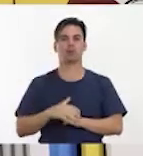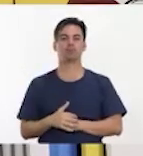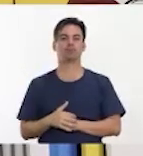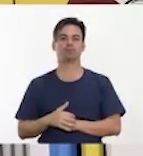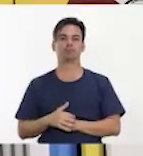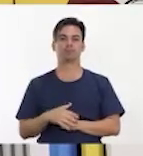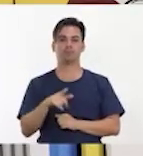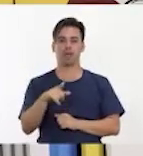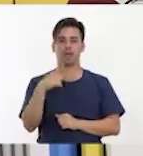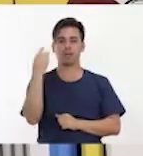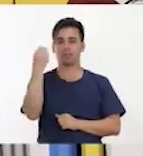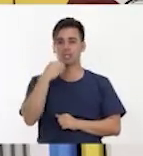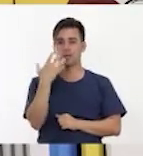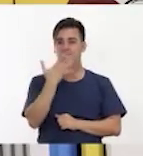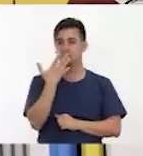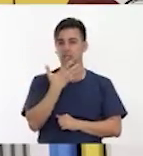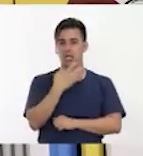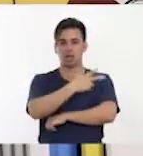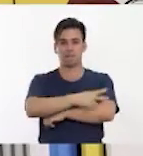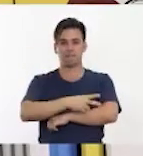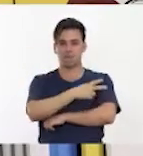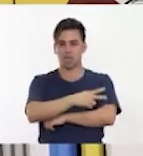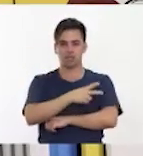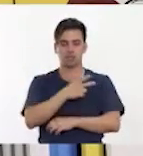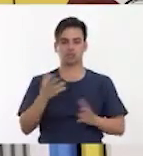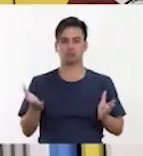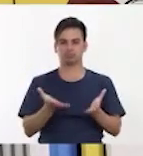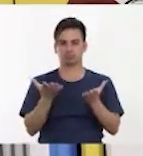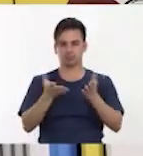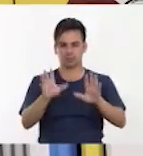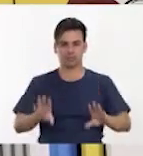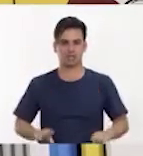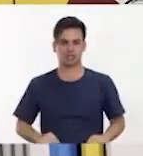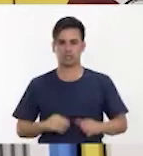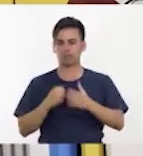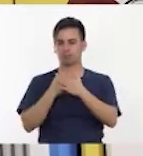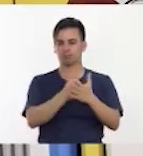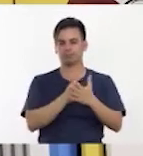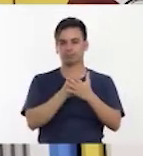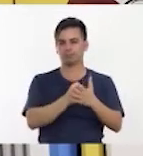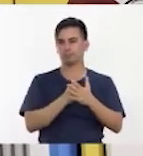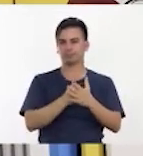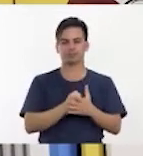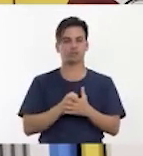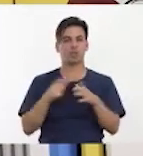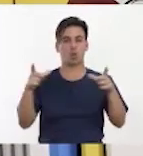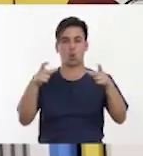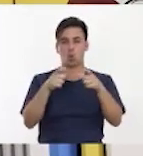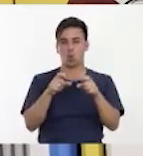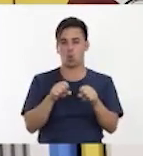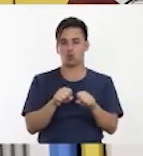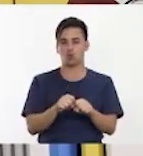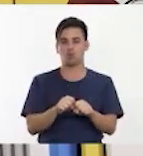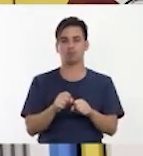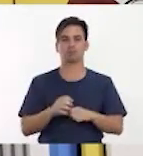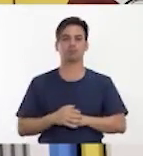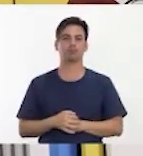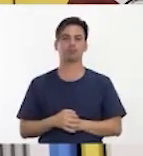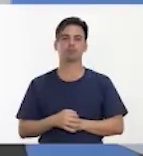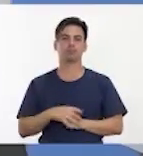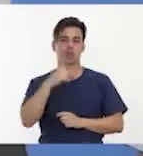que promueven esta unión económica, qué objetivos se